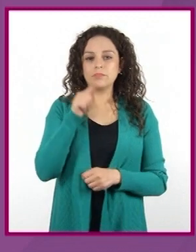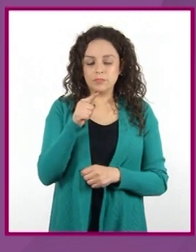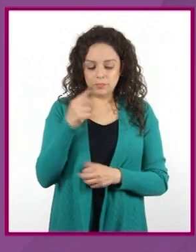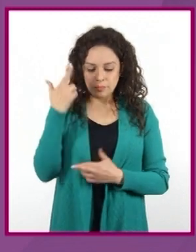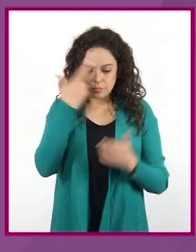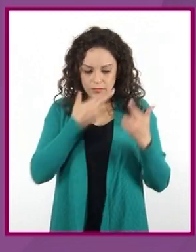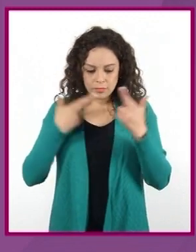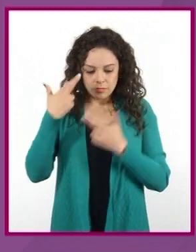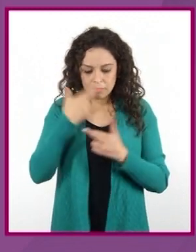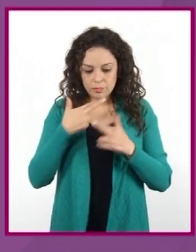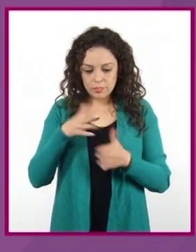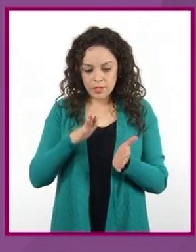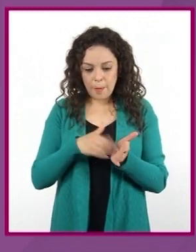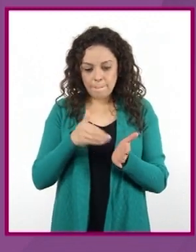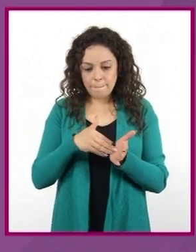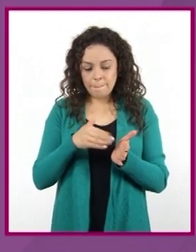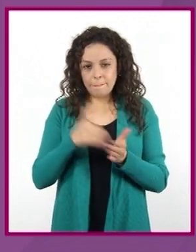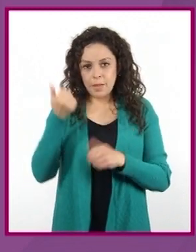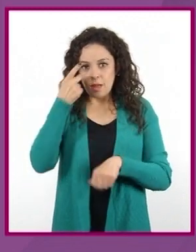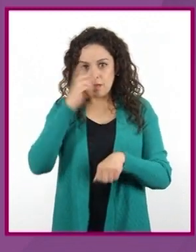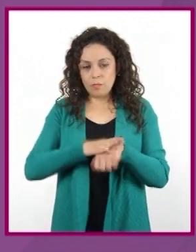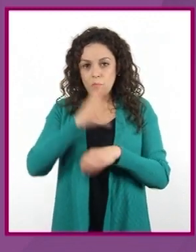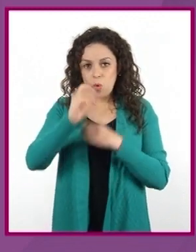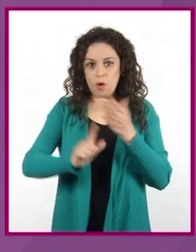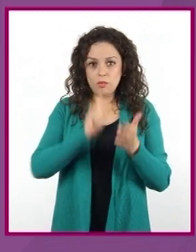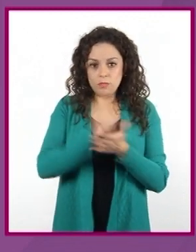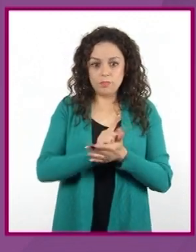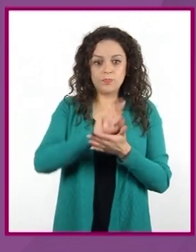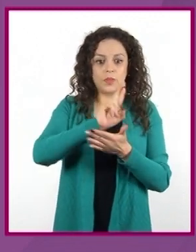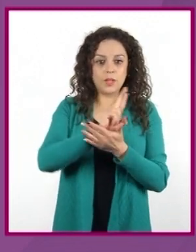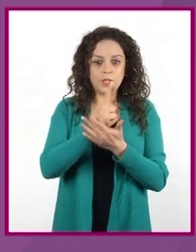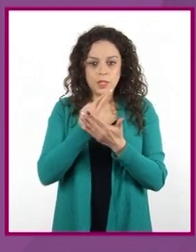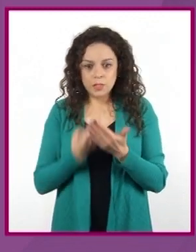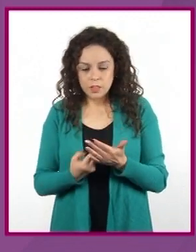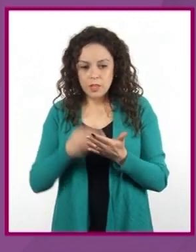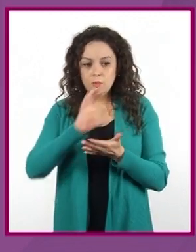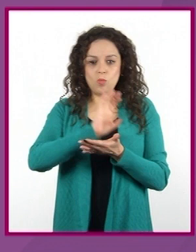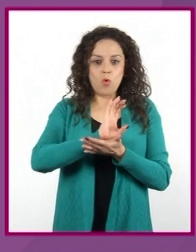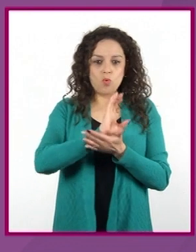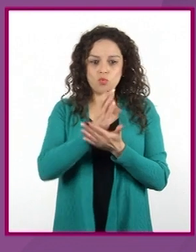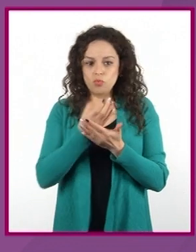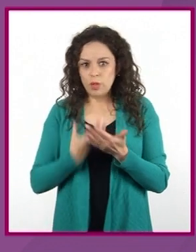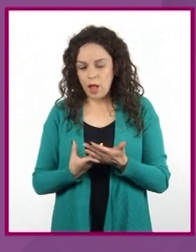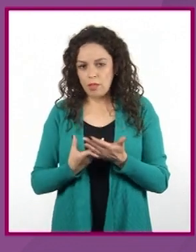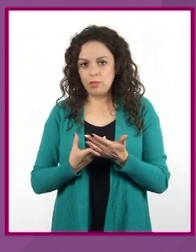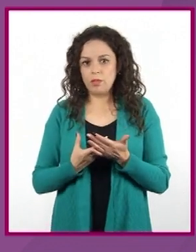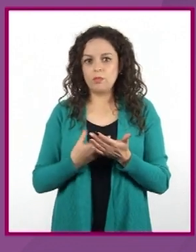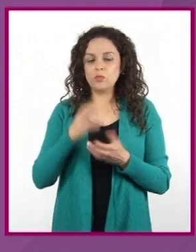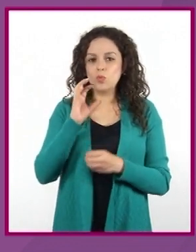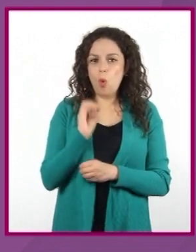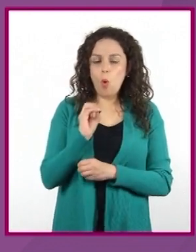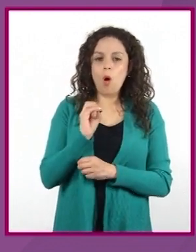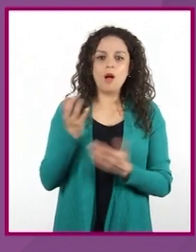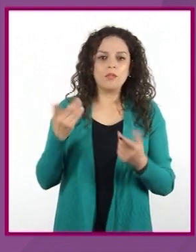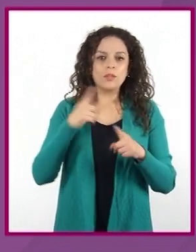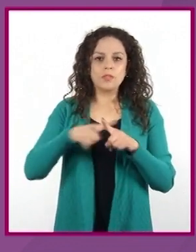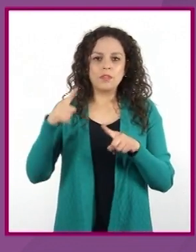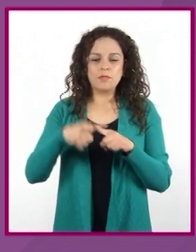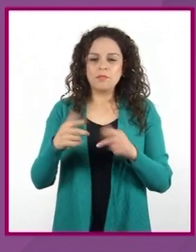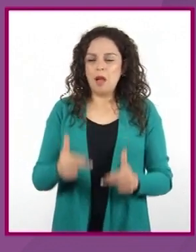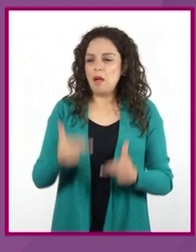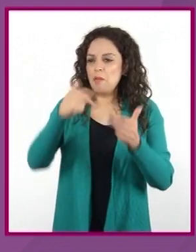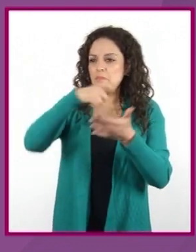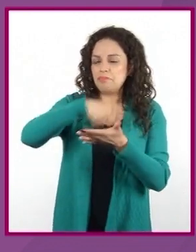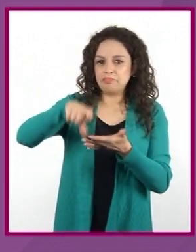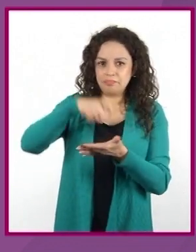documentos administrativos o legales como recibos, contratos de compraventa o comerciales, con el